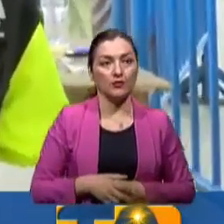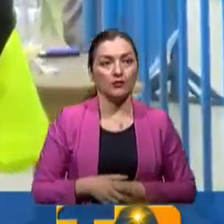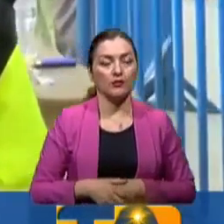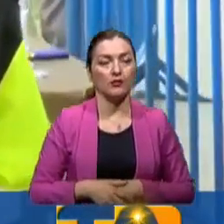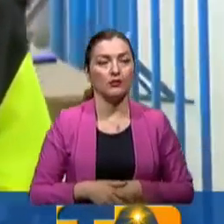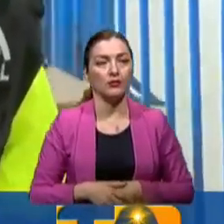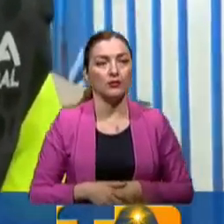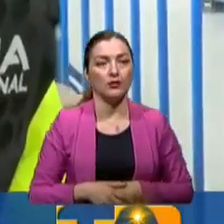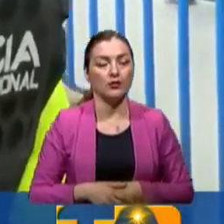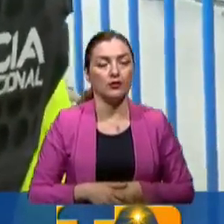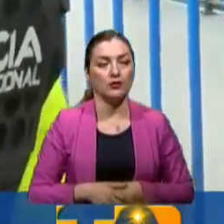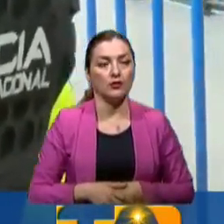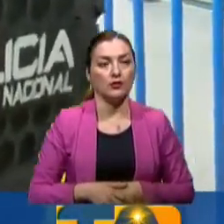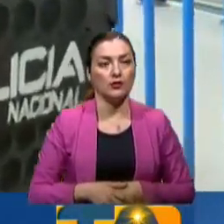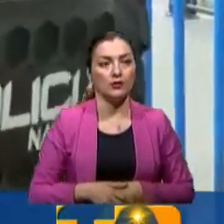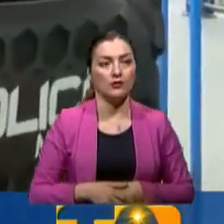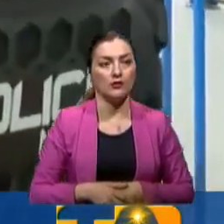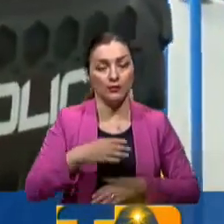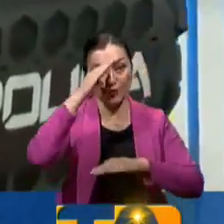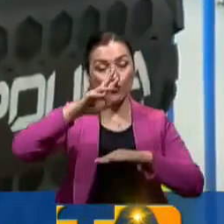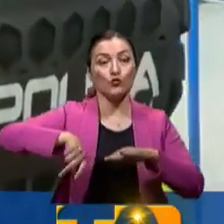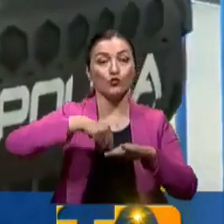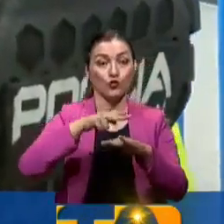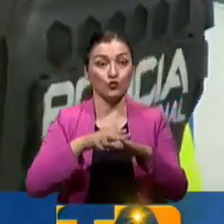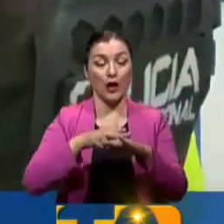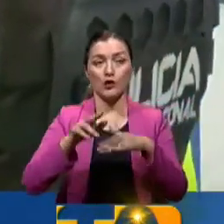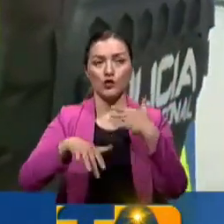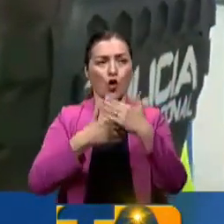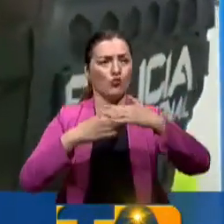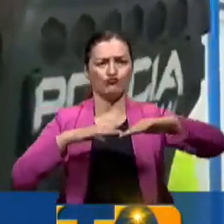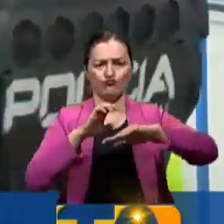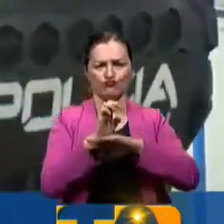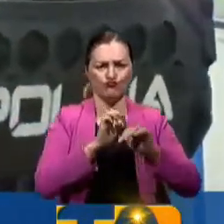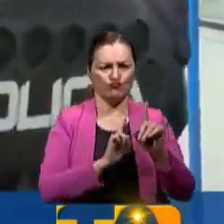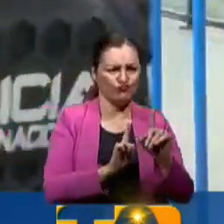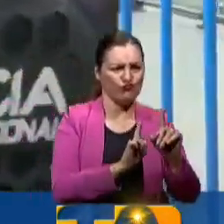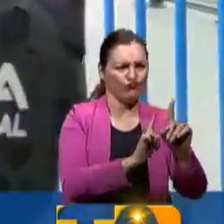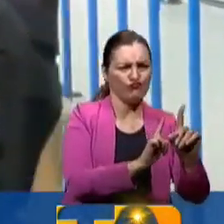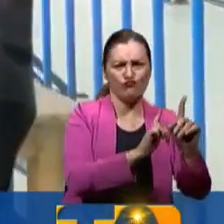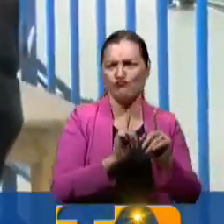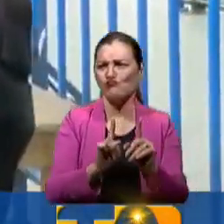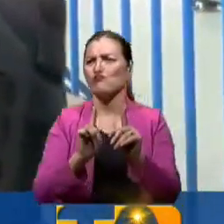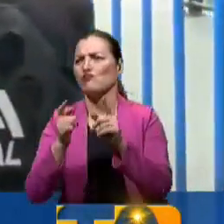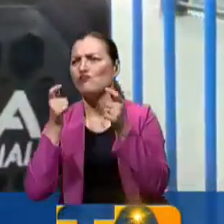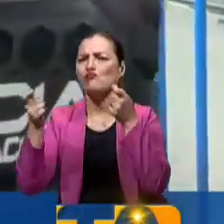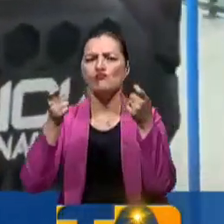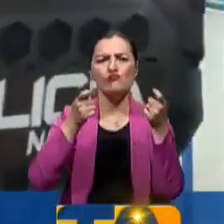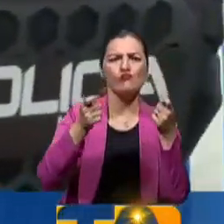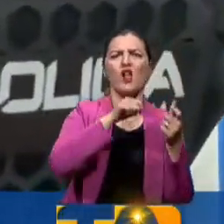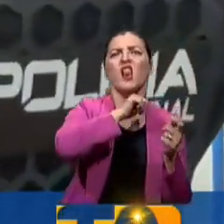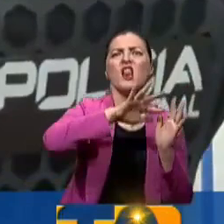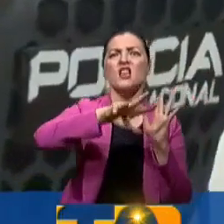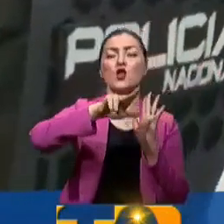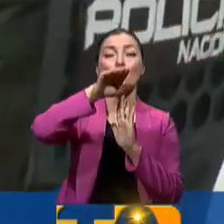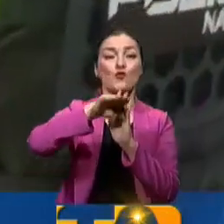Nacional ha desplegado en todo a nivel nacional los dispositivos que ha permitido la disminución del delito. Así es, justamente sobre